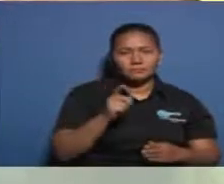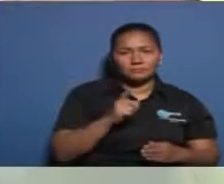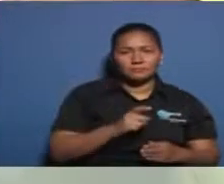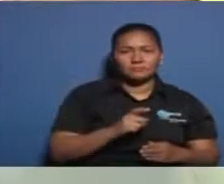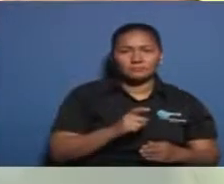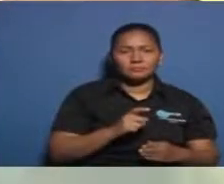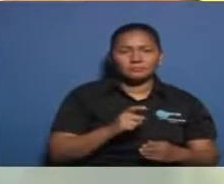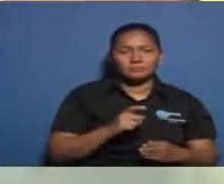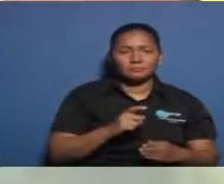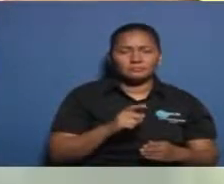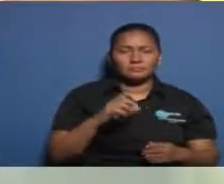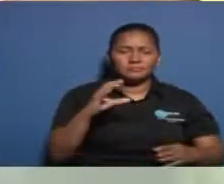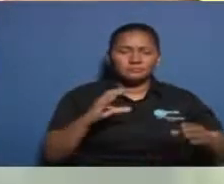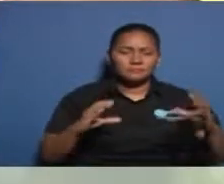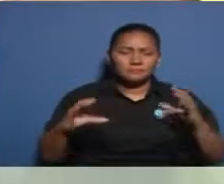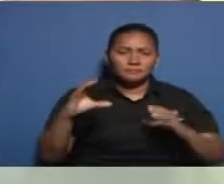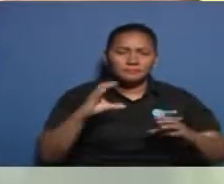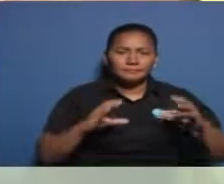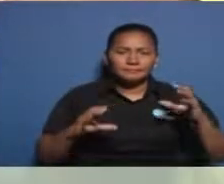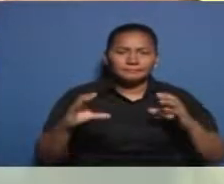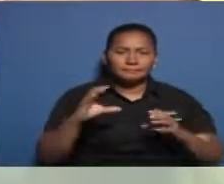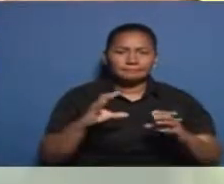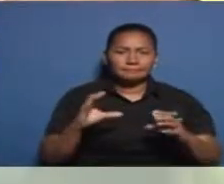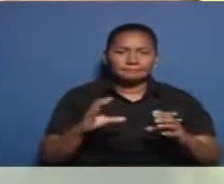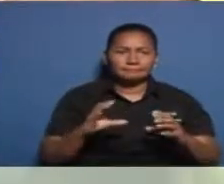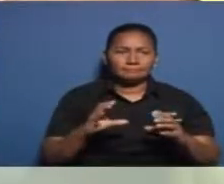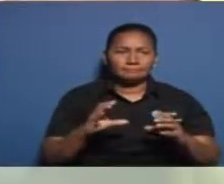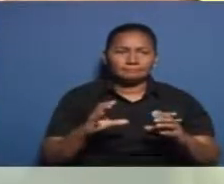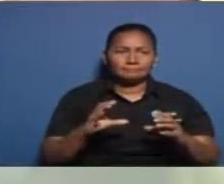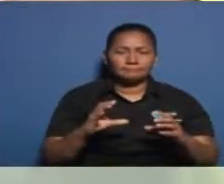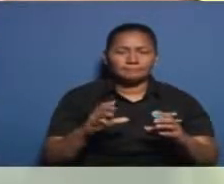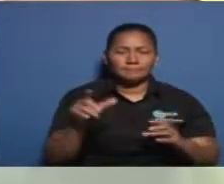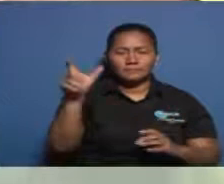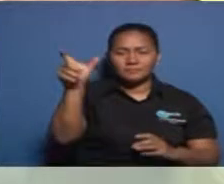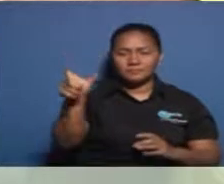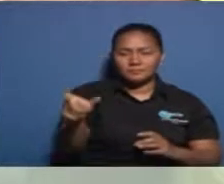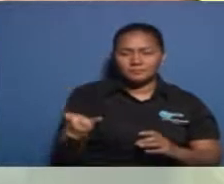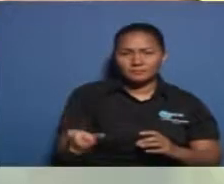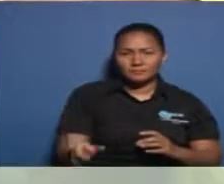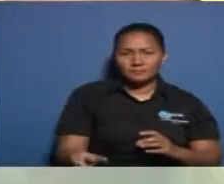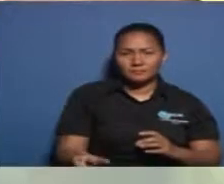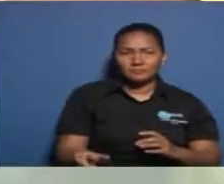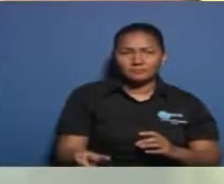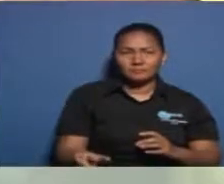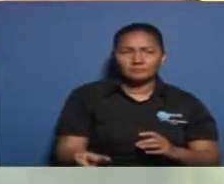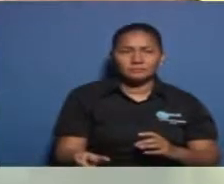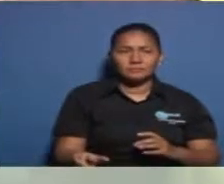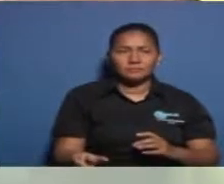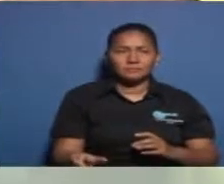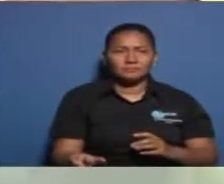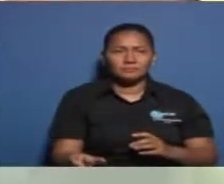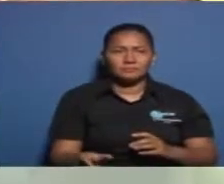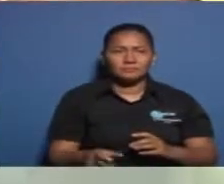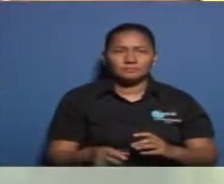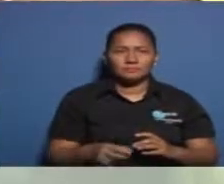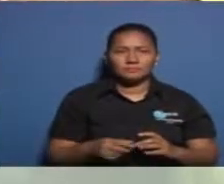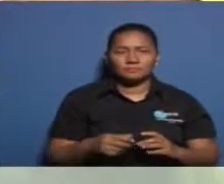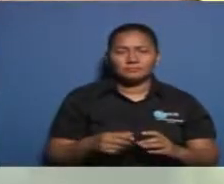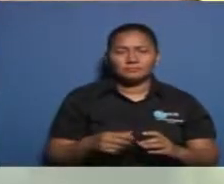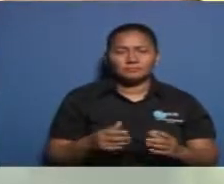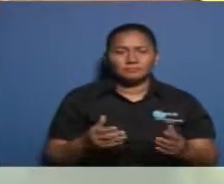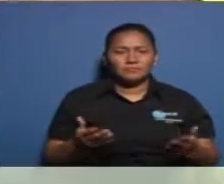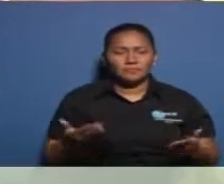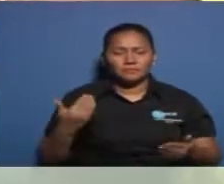a la ciencia los sujetos que hicieron ciencia es decir la epistemología y la ontología fueron absolutamente